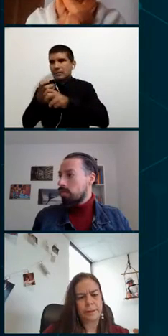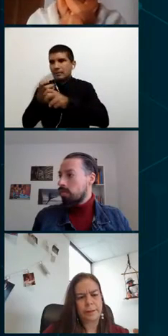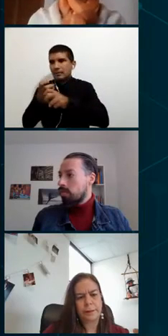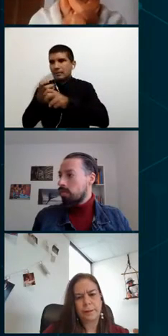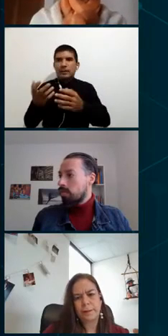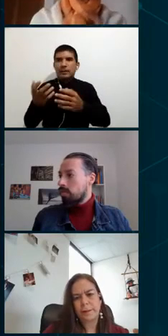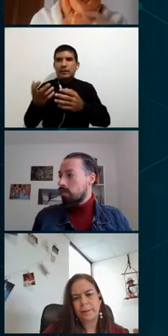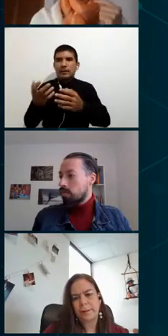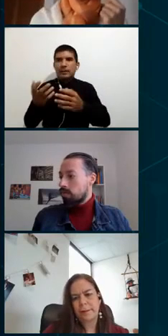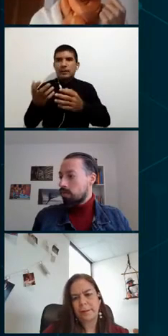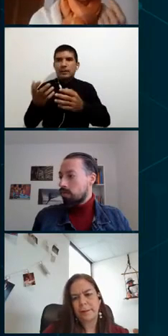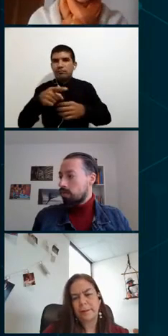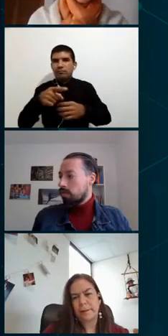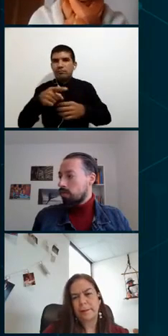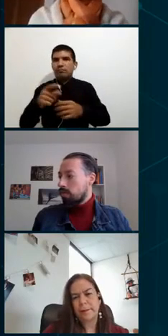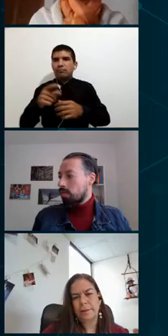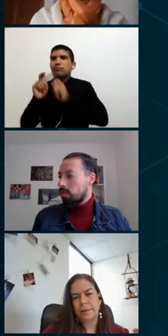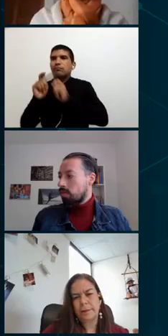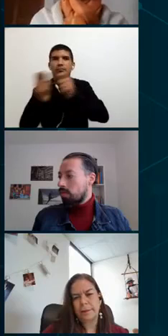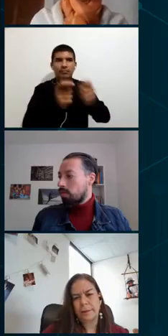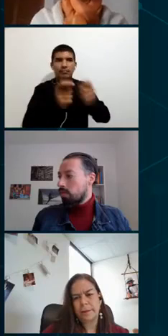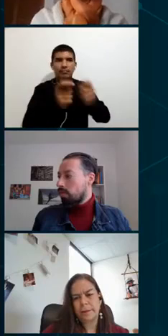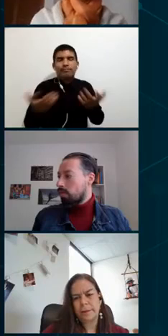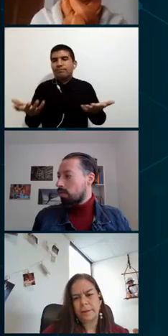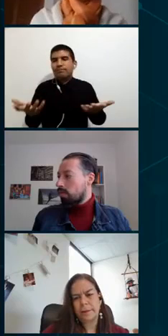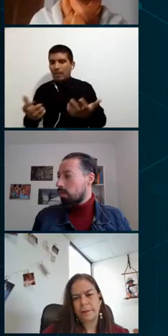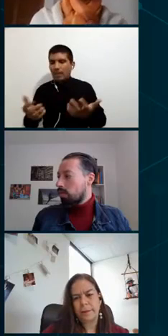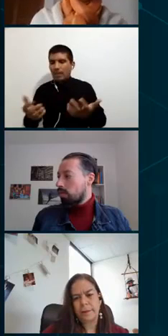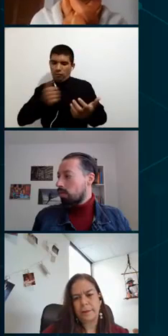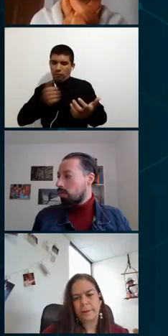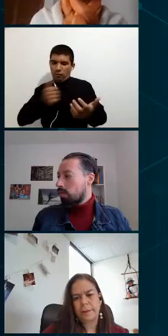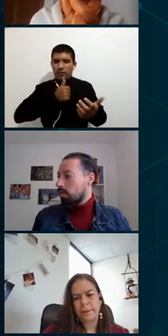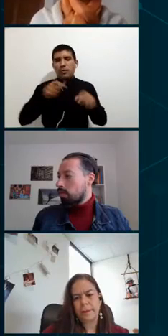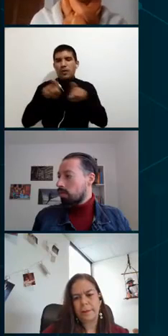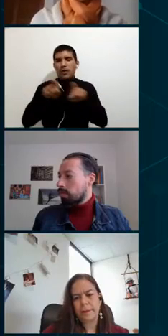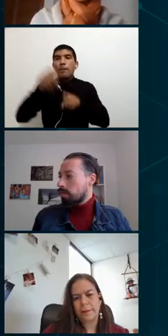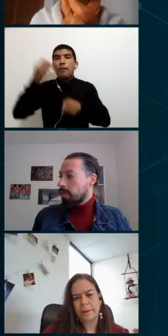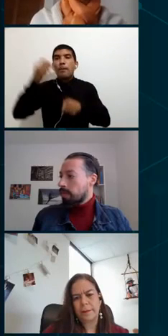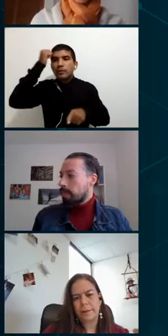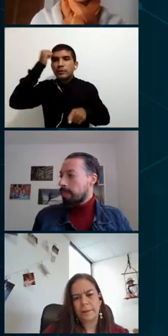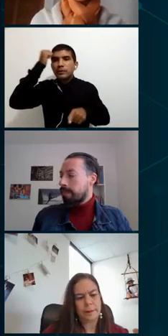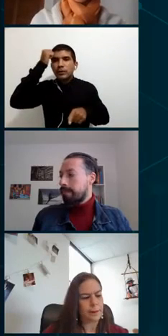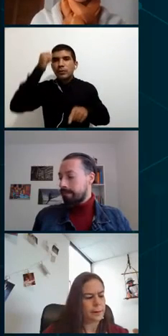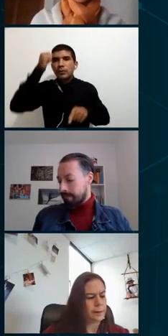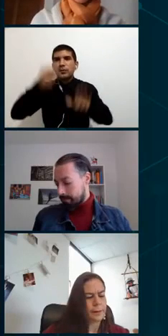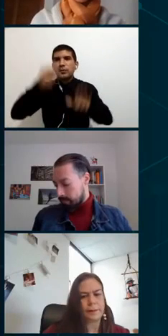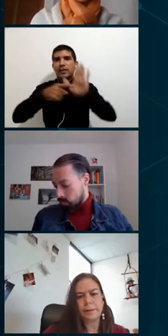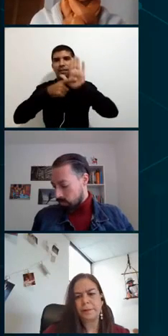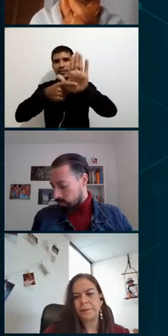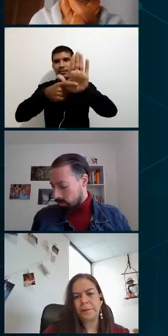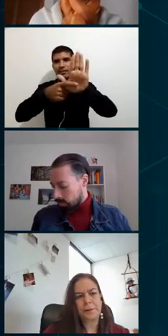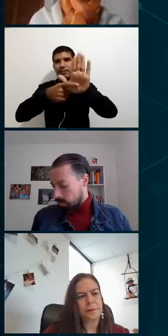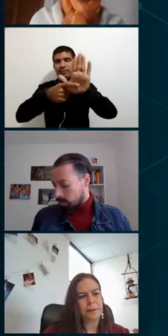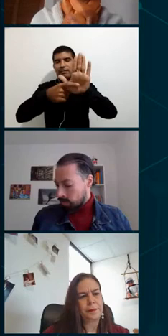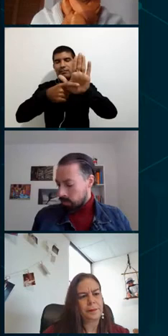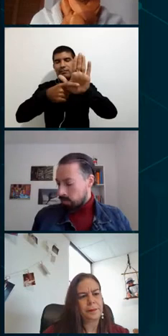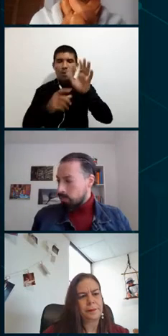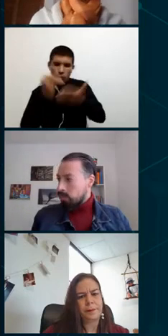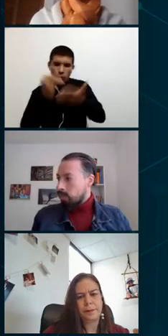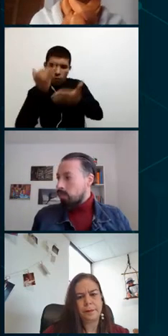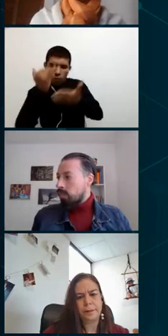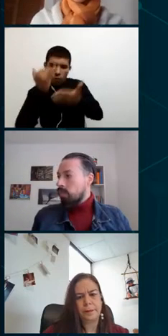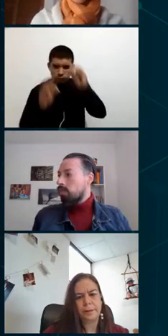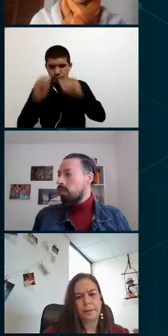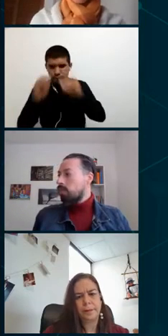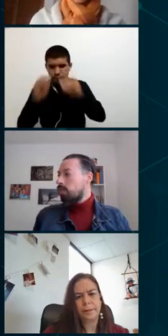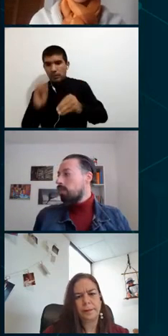manos que hagan, pero también todo el tiempo van a ser ustedes los que están participando con nosotros de ese hacer por el